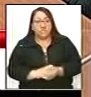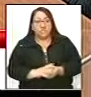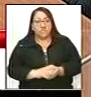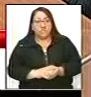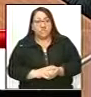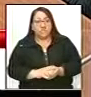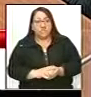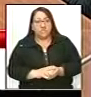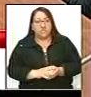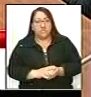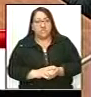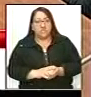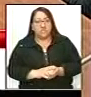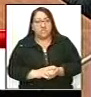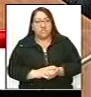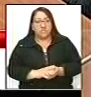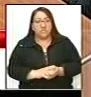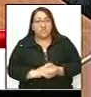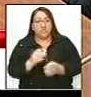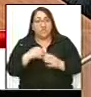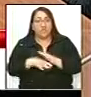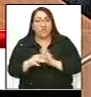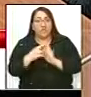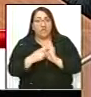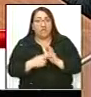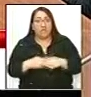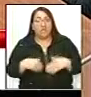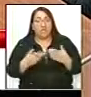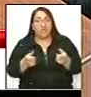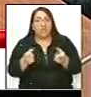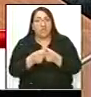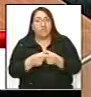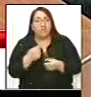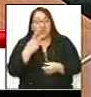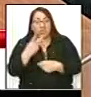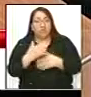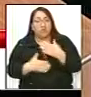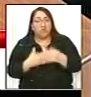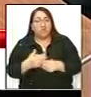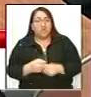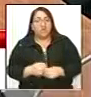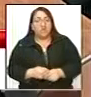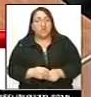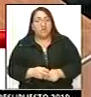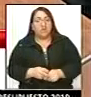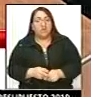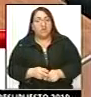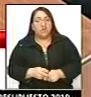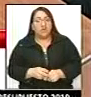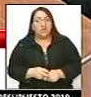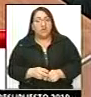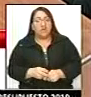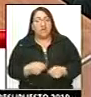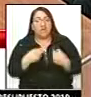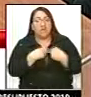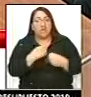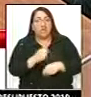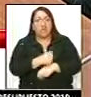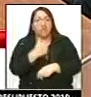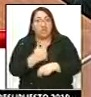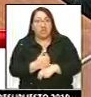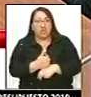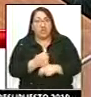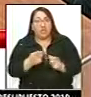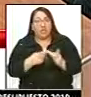de las resoluciones de inicio que puede emitir esta comisión que ve los procedimientos, ¿no? A cargo de la autoridad. En